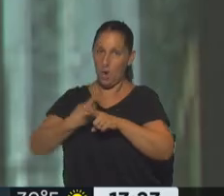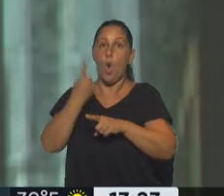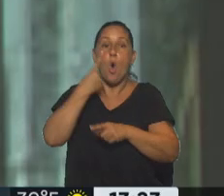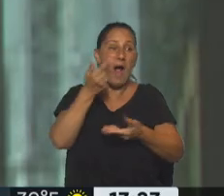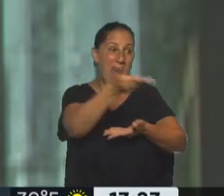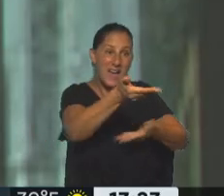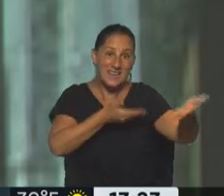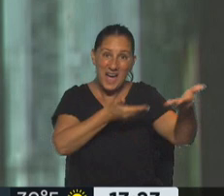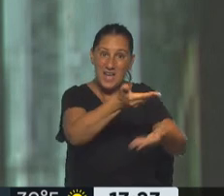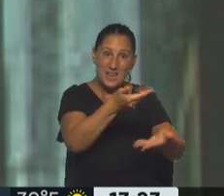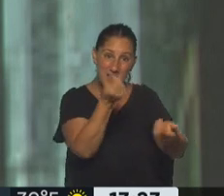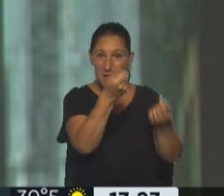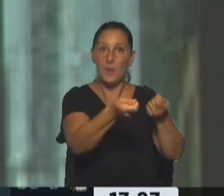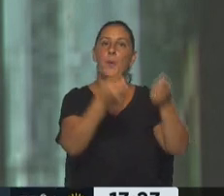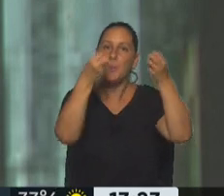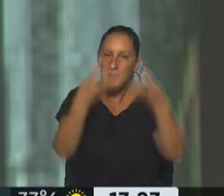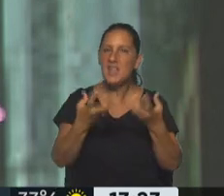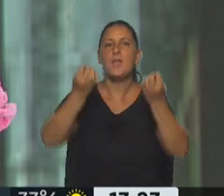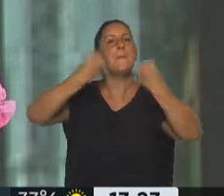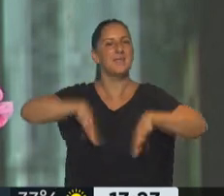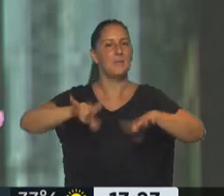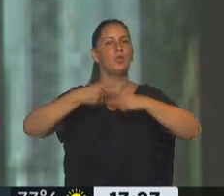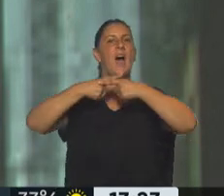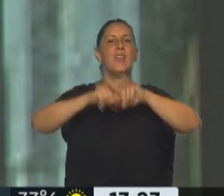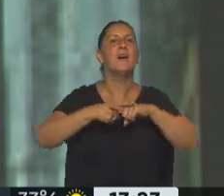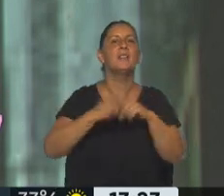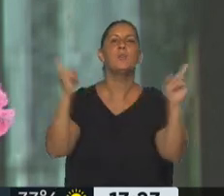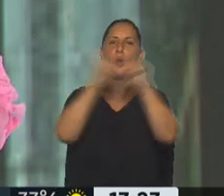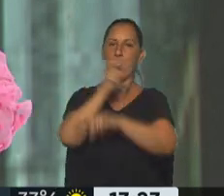canje y ojalá podamos empezar a discutir de fondo Cuáles son los problemas que tenemos los argentinos